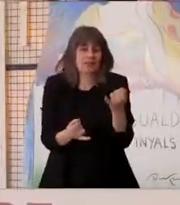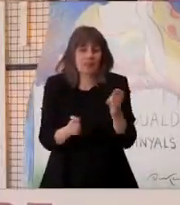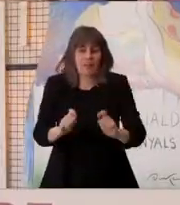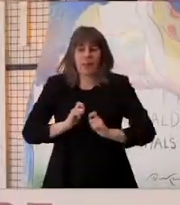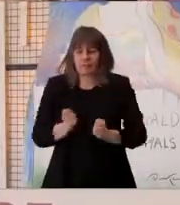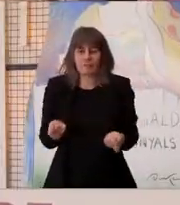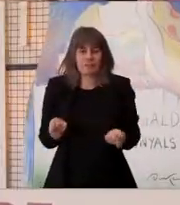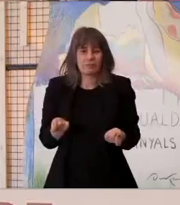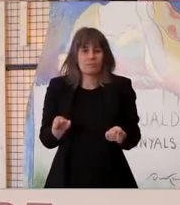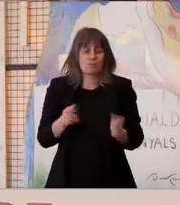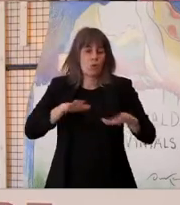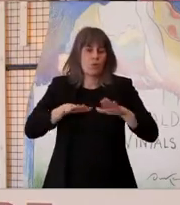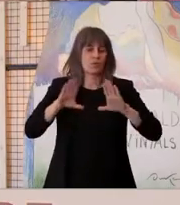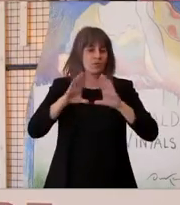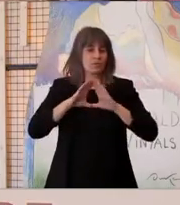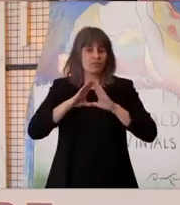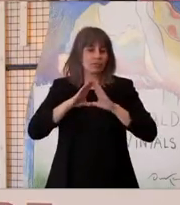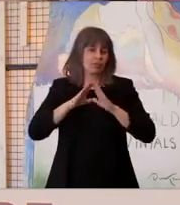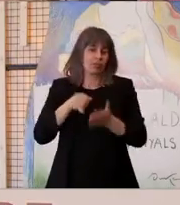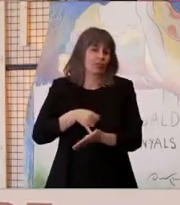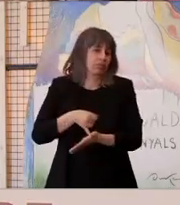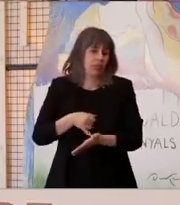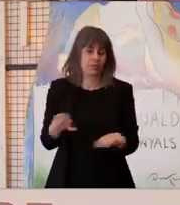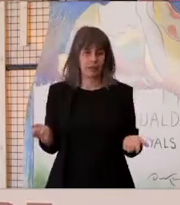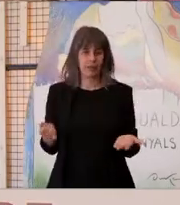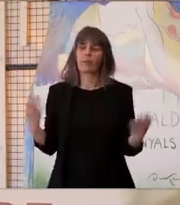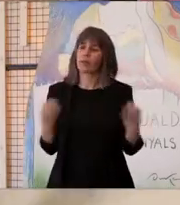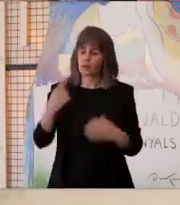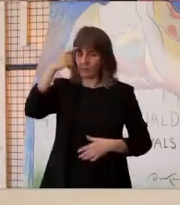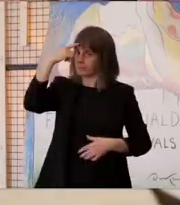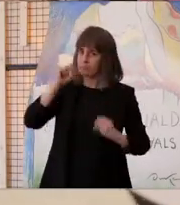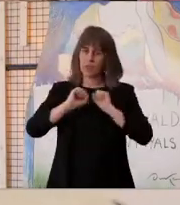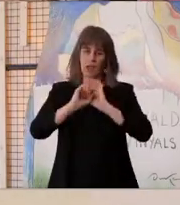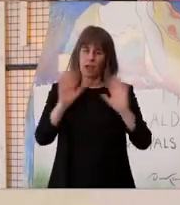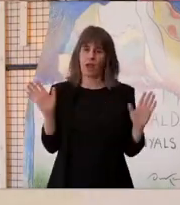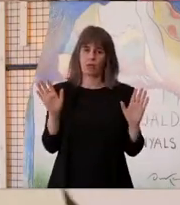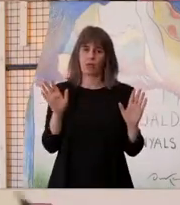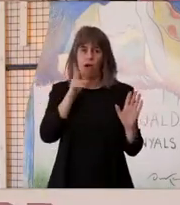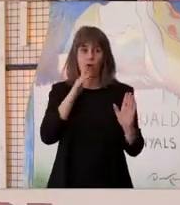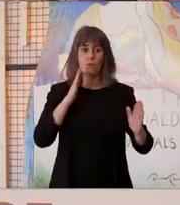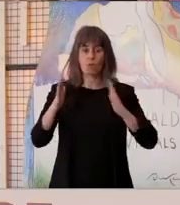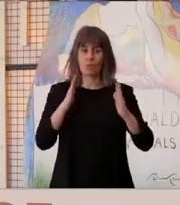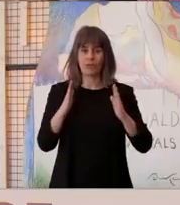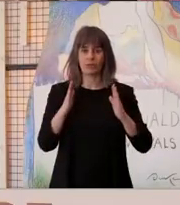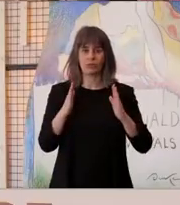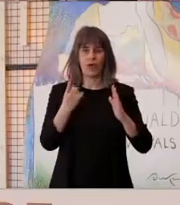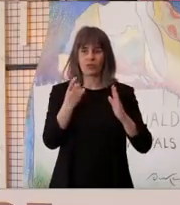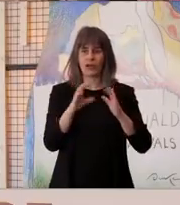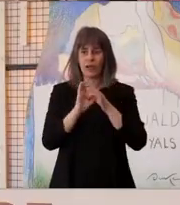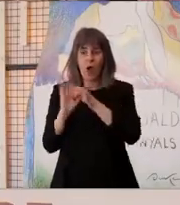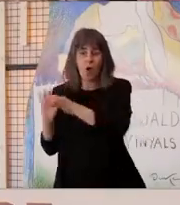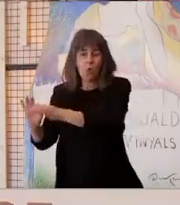yo creo que solo tenemos que tener claro ya que en en ese momento pues no haya unidad en el movimiento